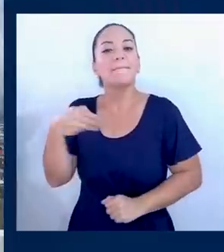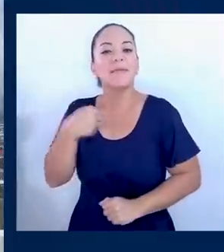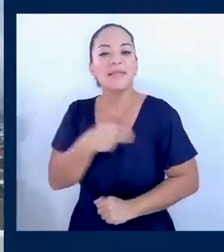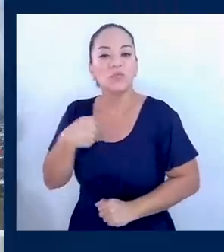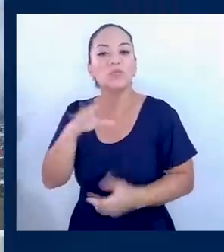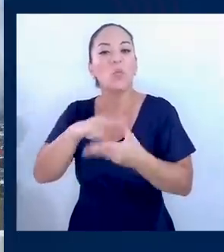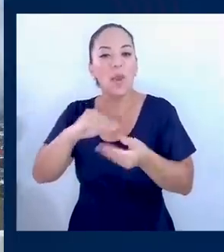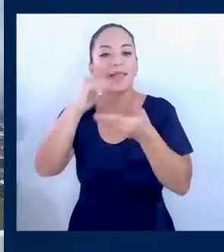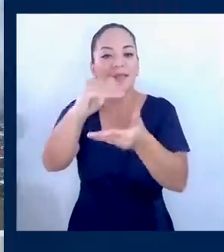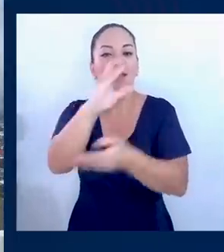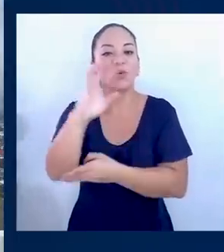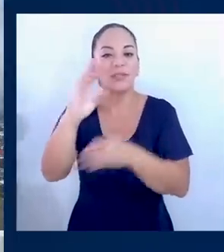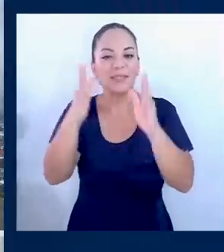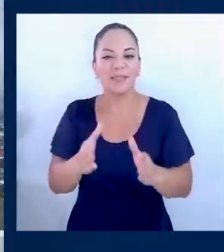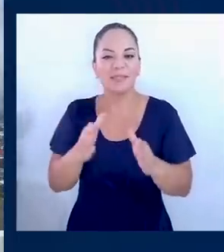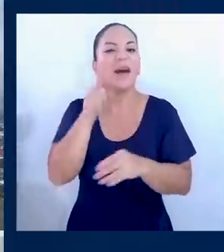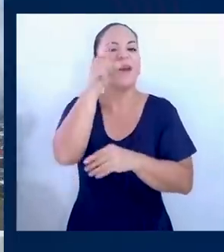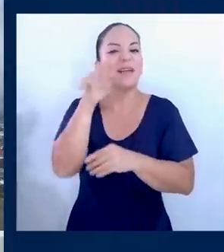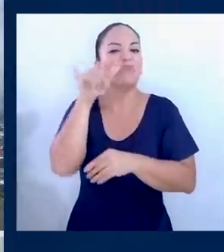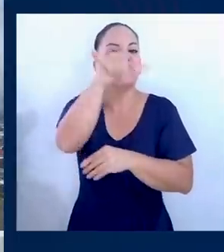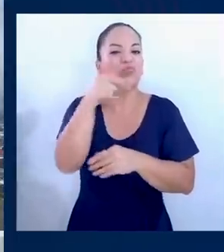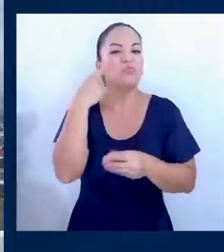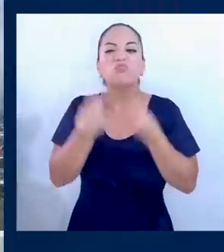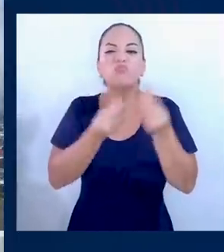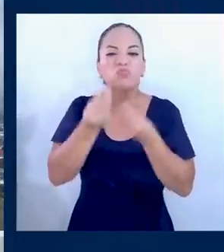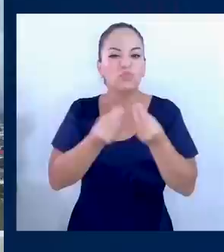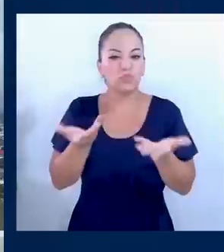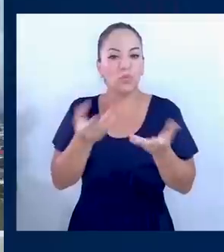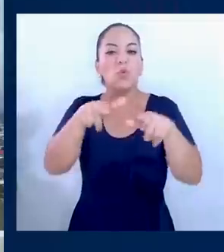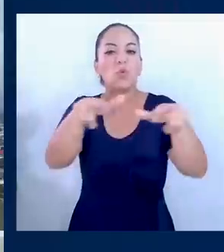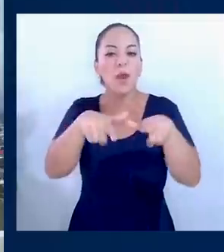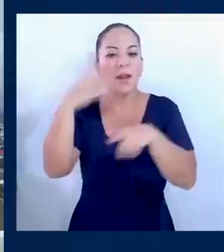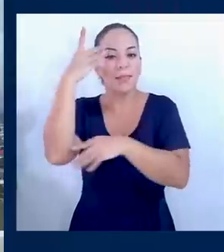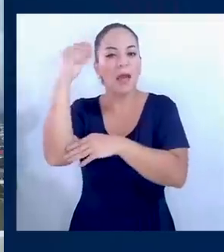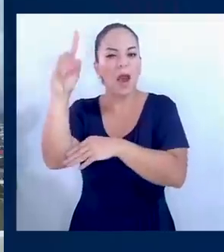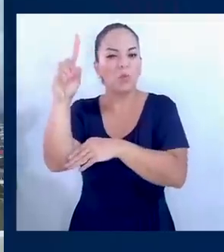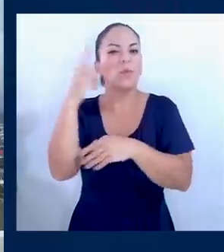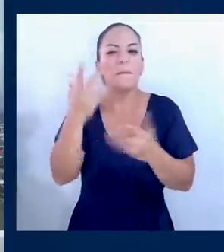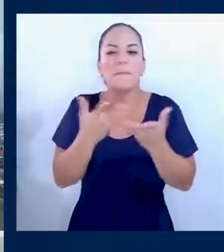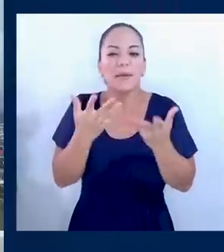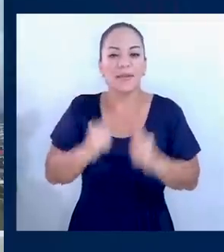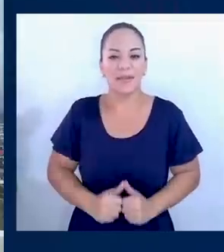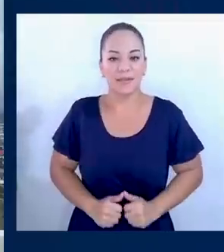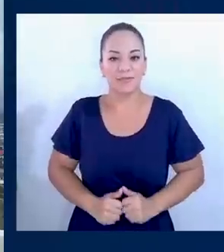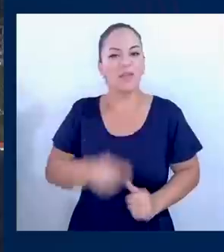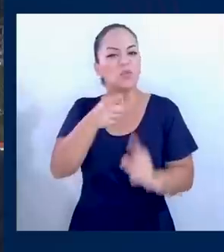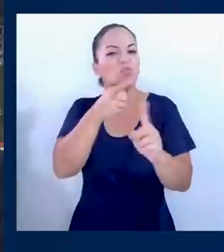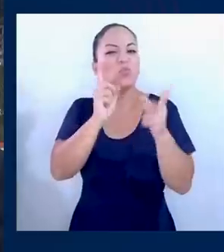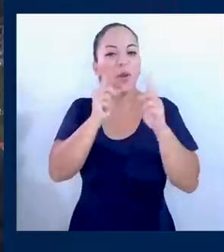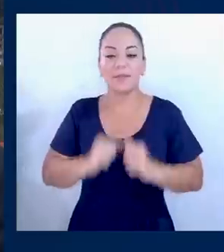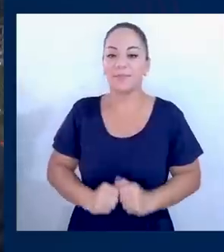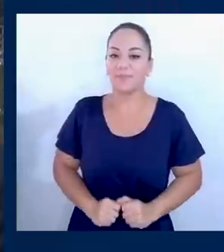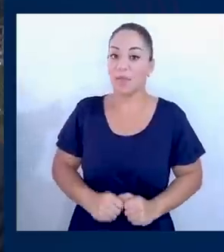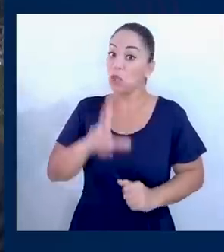a los costarricenses qué es lo que vamos a ir a lograr nosotros a Davos? ¿Qué es lo que andamos buscando y por qué esto no es un paseo?